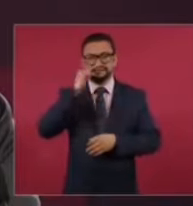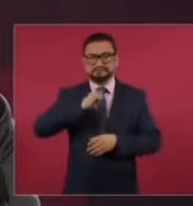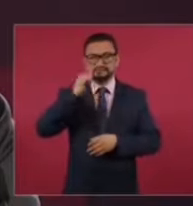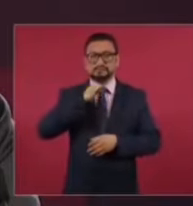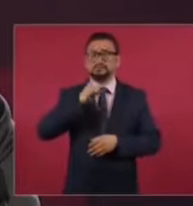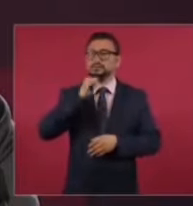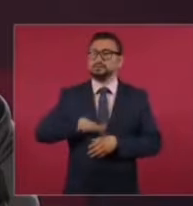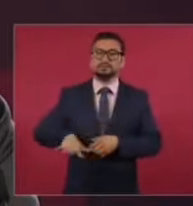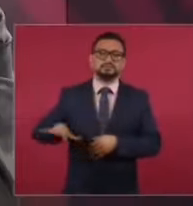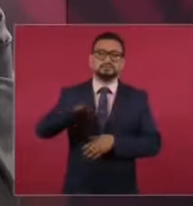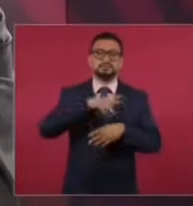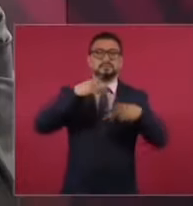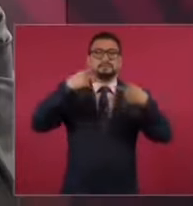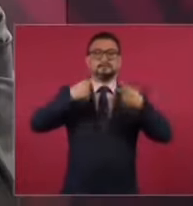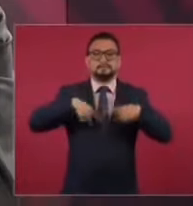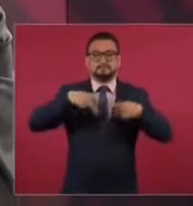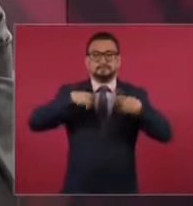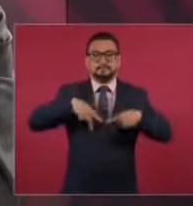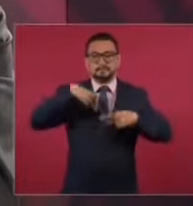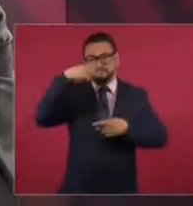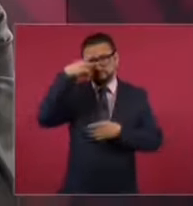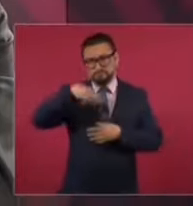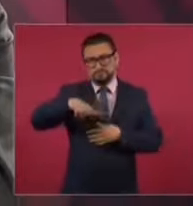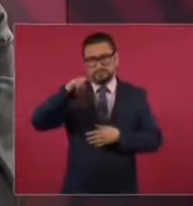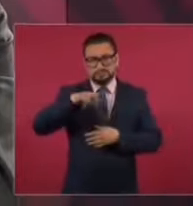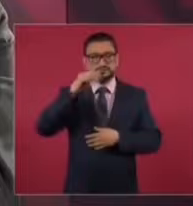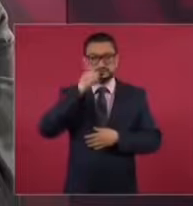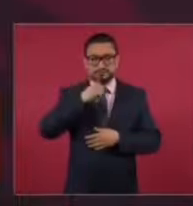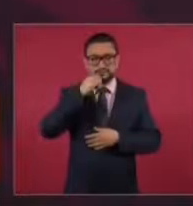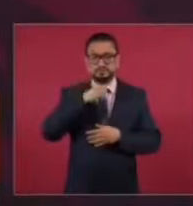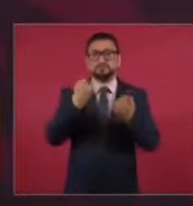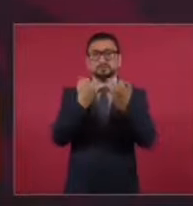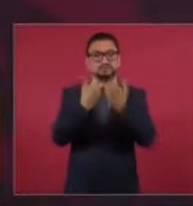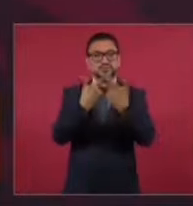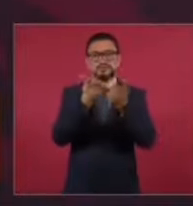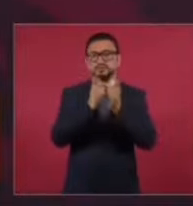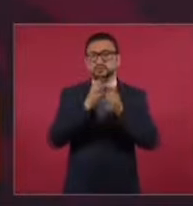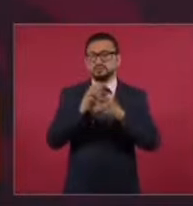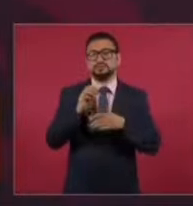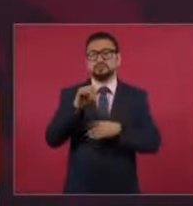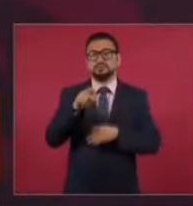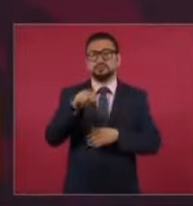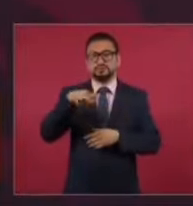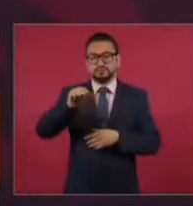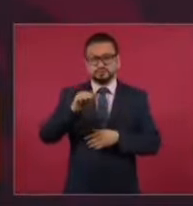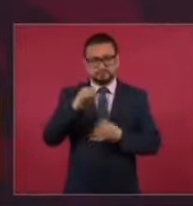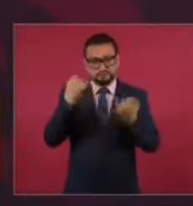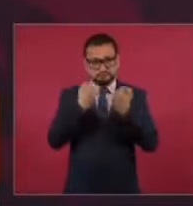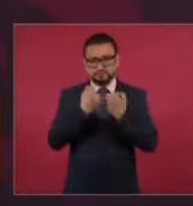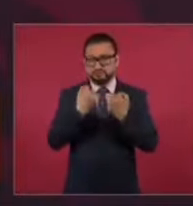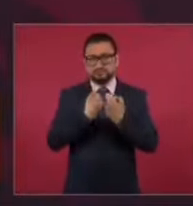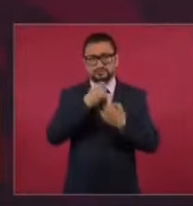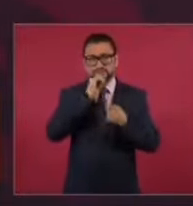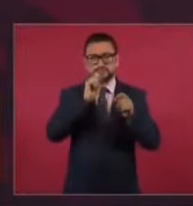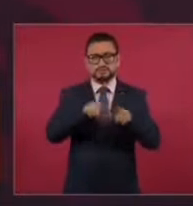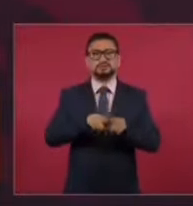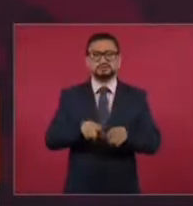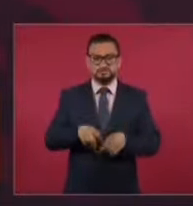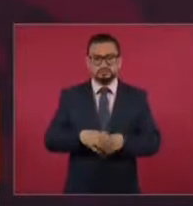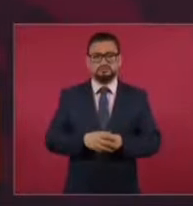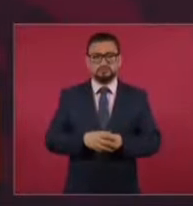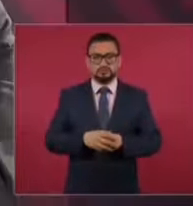bueno, que no es una fuerza tan grande ahorita, pero por qué creen ustedes que los principales partidos de nuestro país, los más